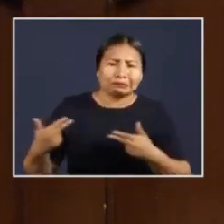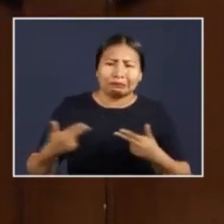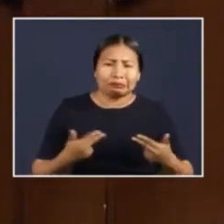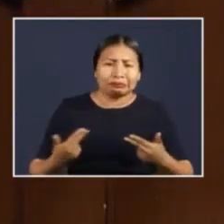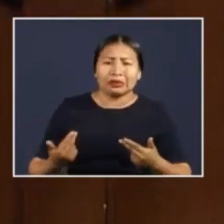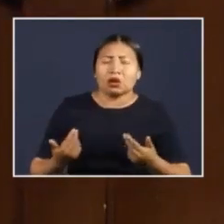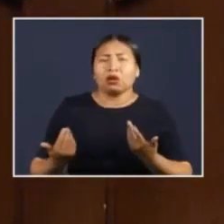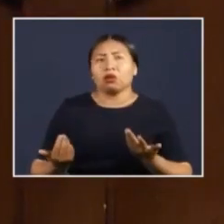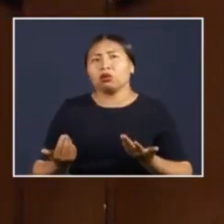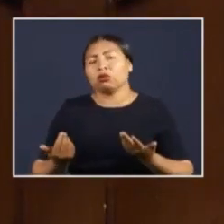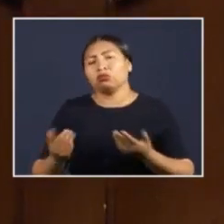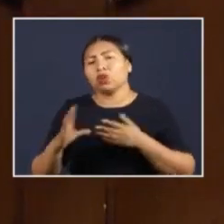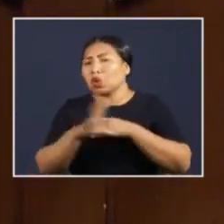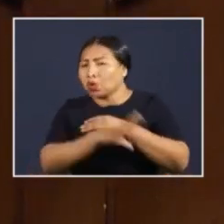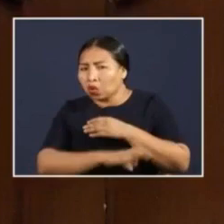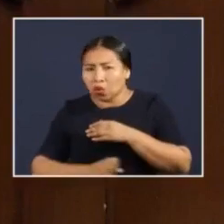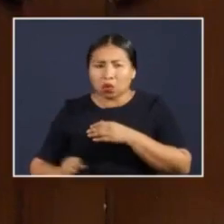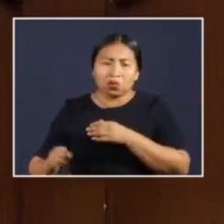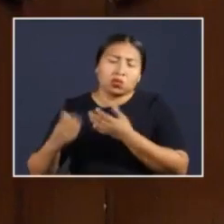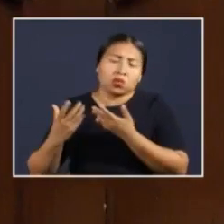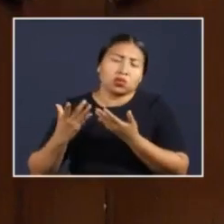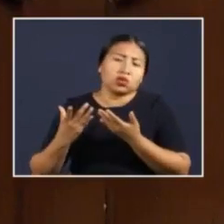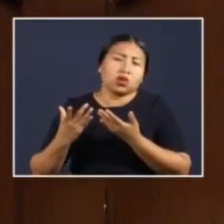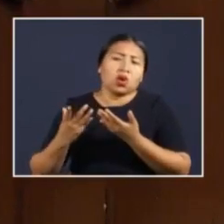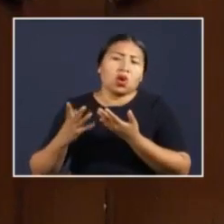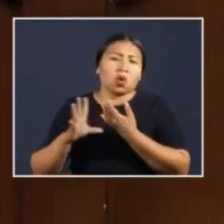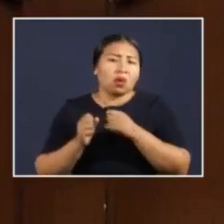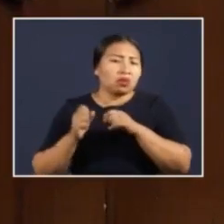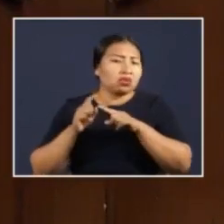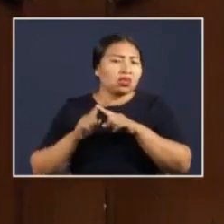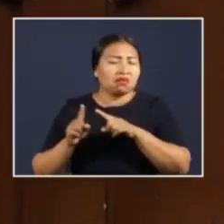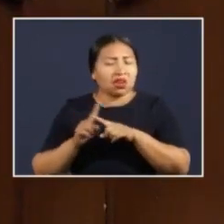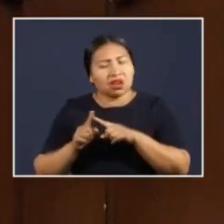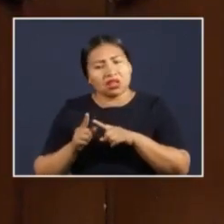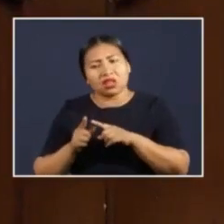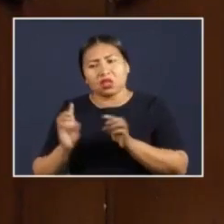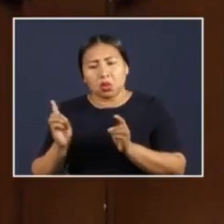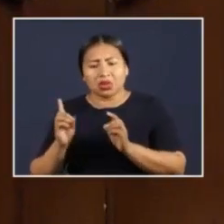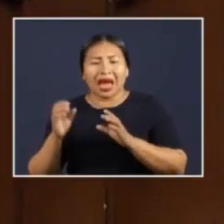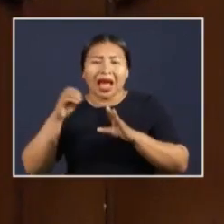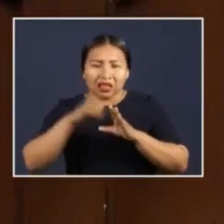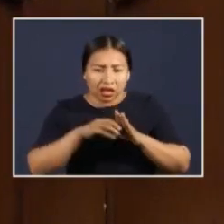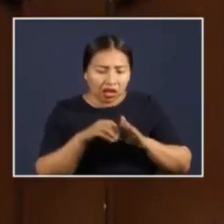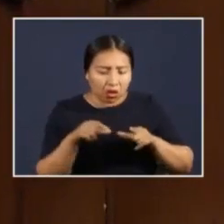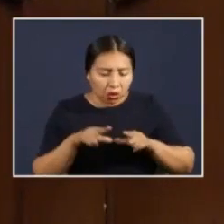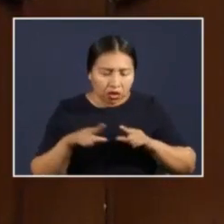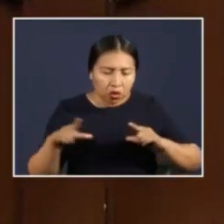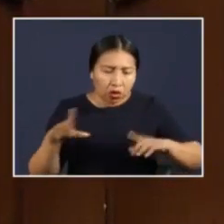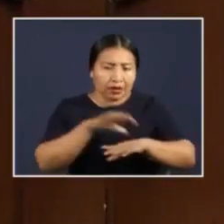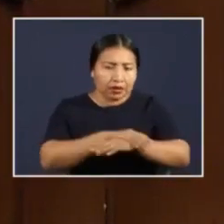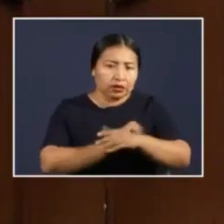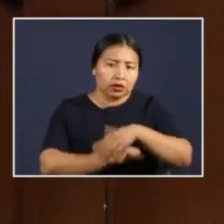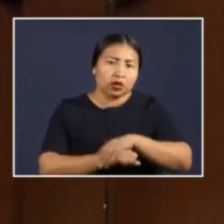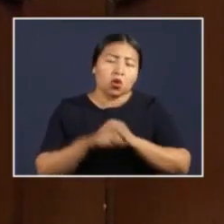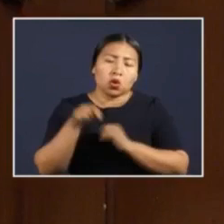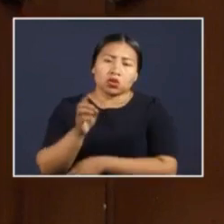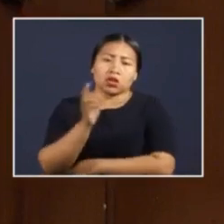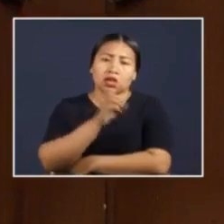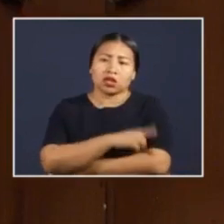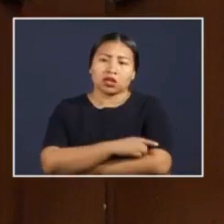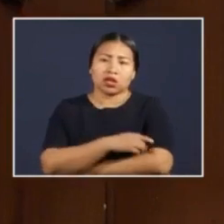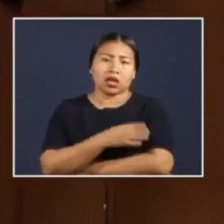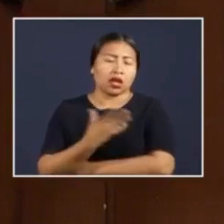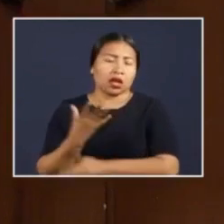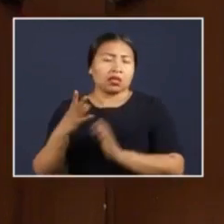sé tengo ordenando estafas incluso realizando estafas dentro de los centros penitenciarios hoy en día los centros penitenciarios constituyen